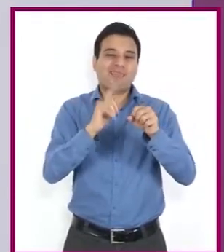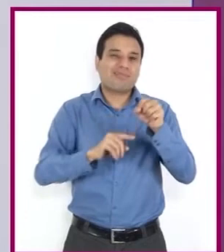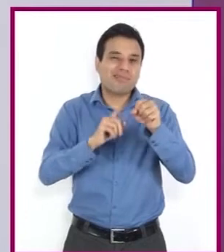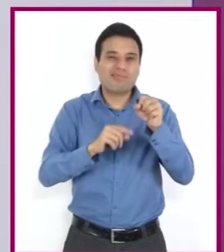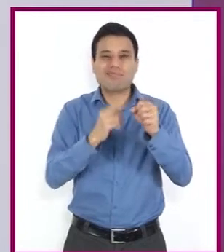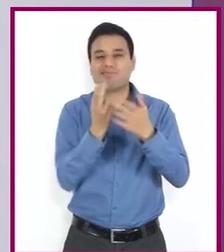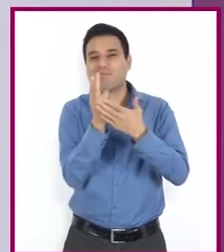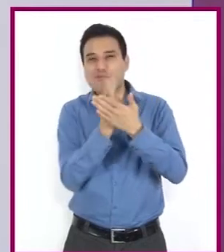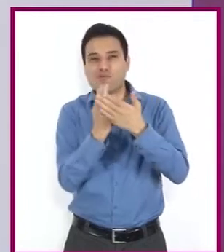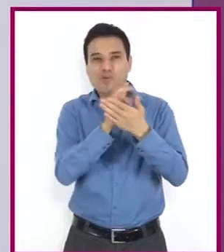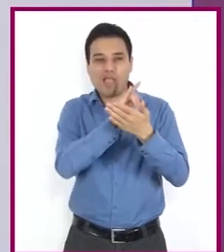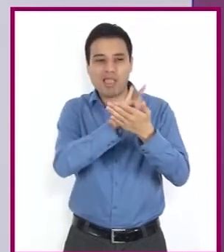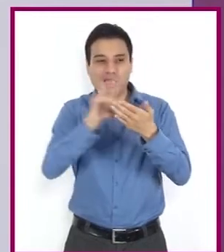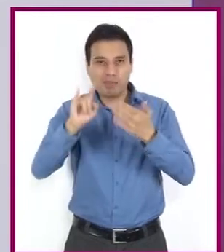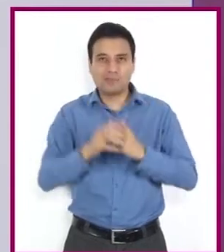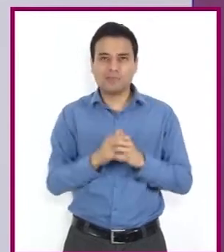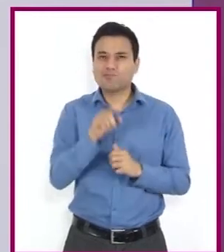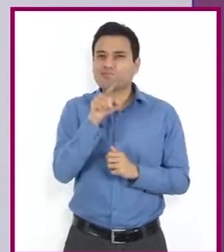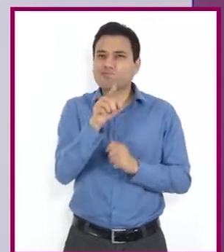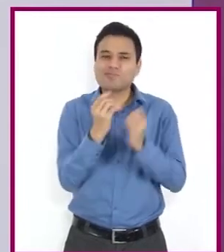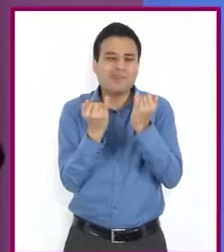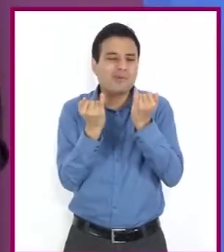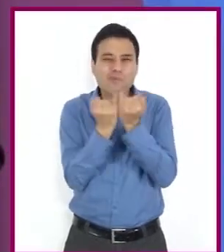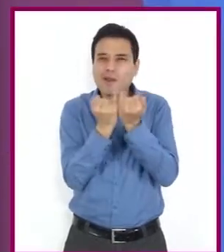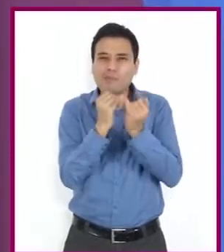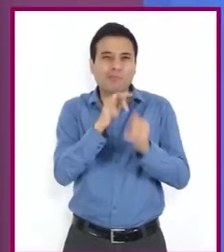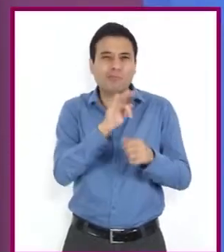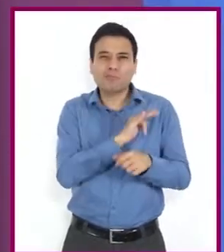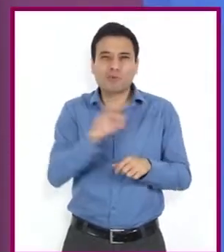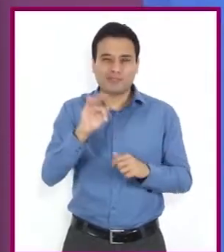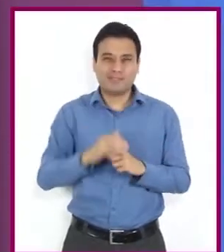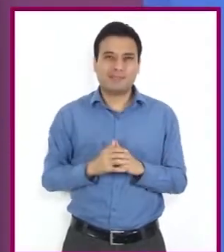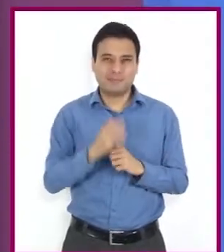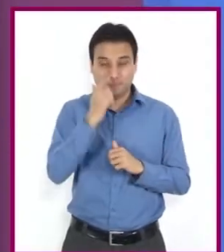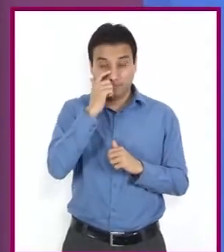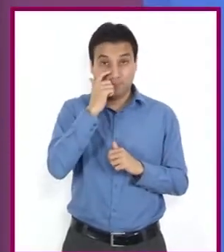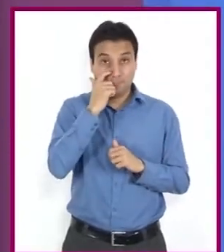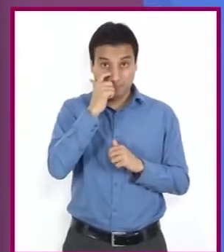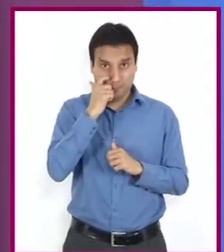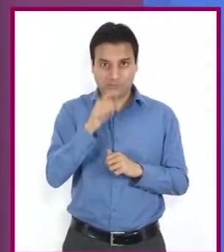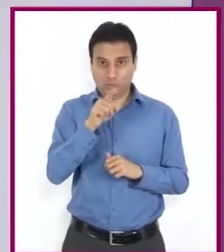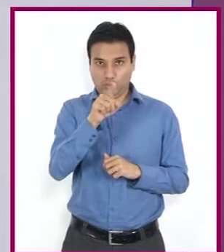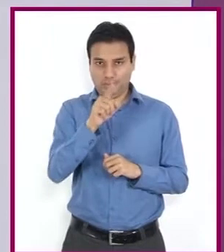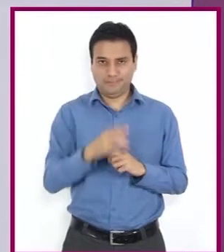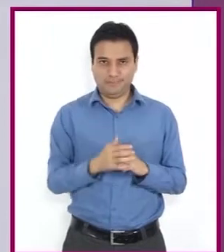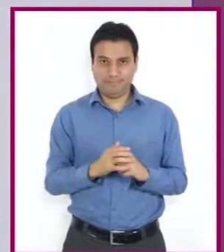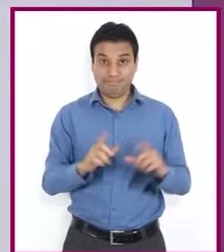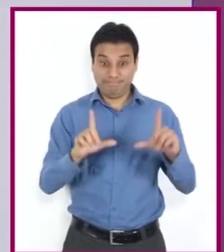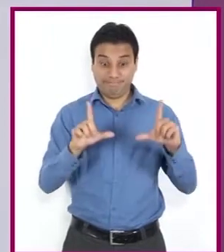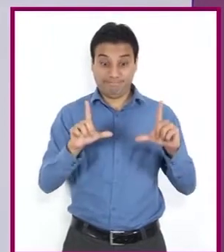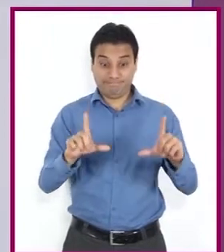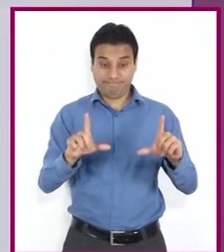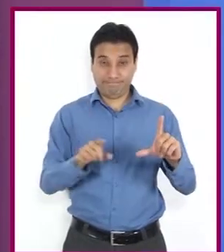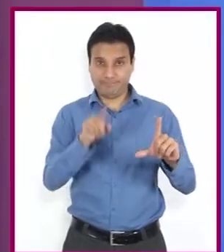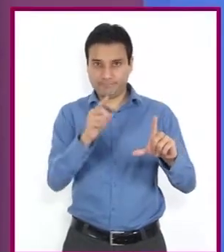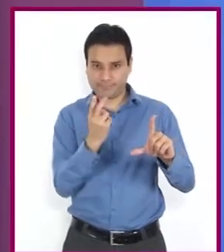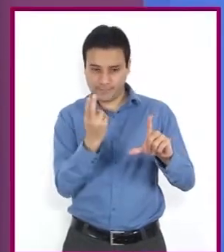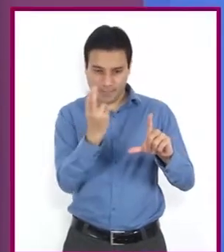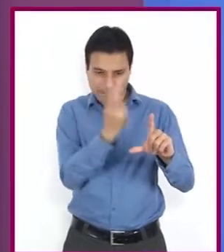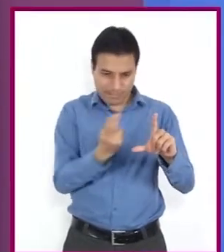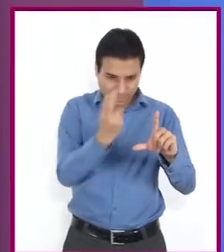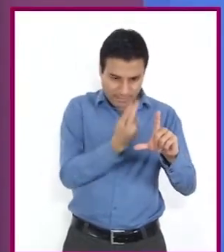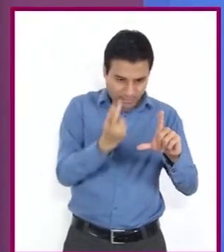gráficos, ustedes también pueden hacerlo. El uso del espacio gráfico constituye un desafío para